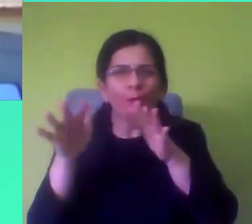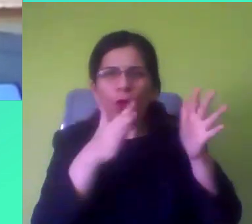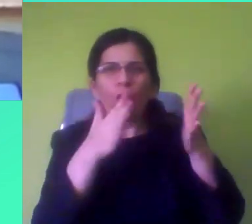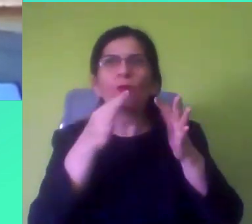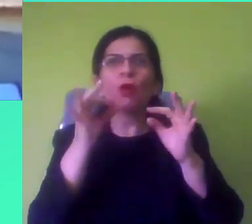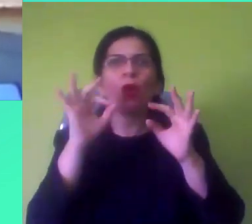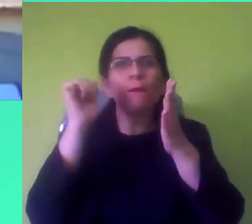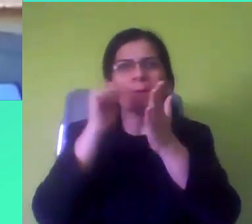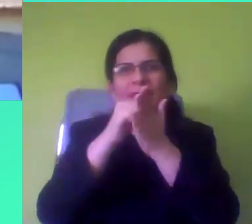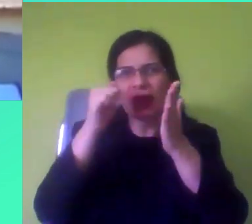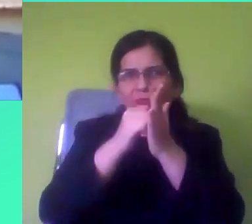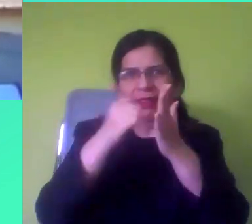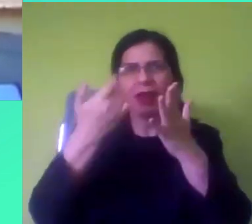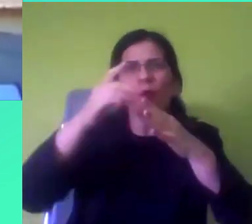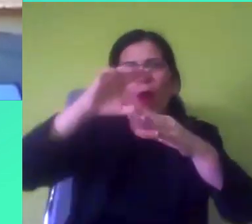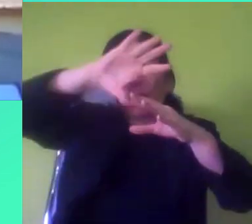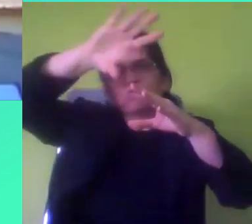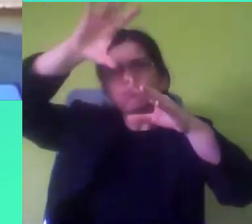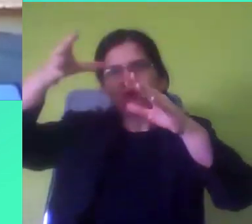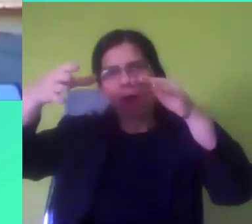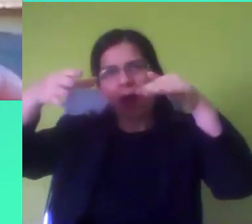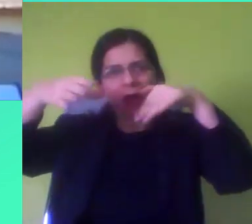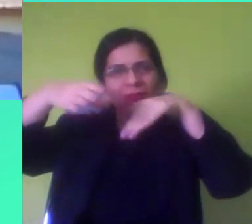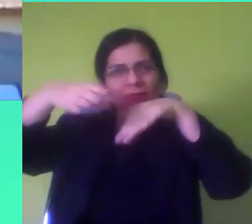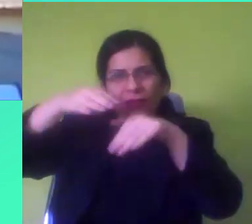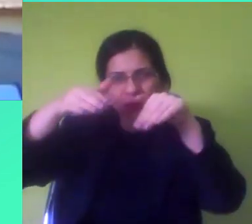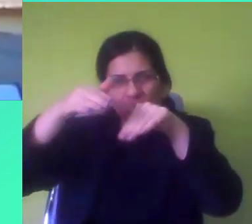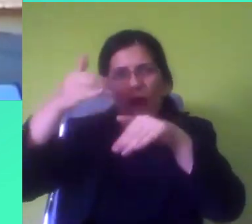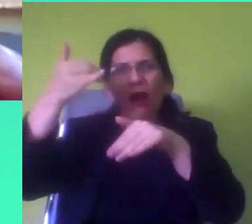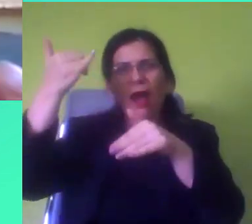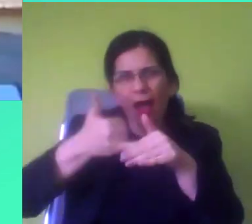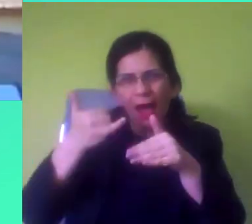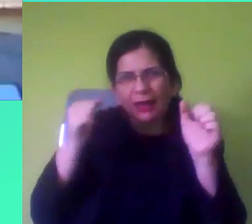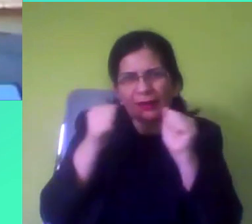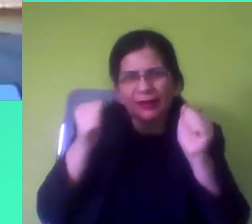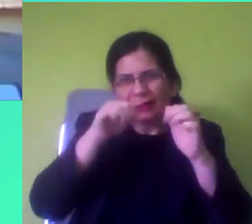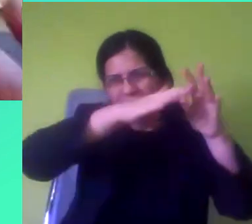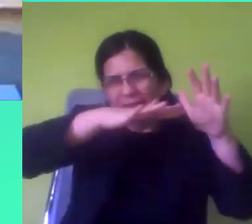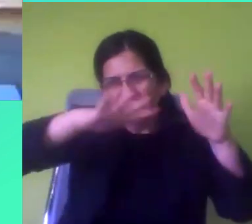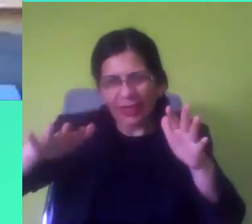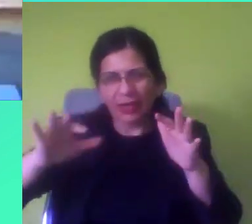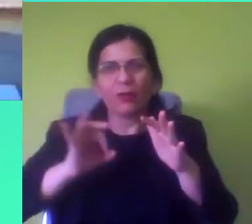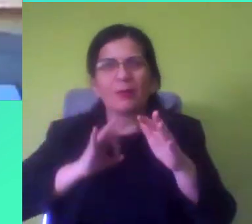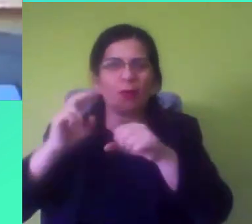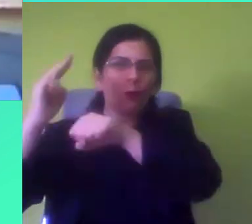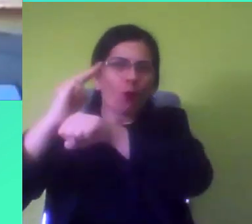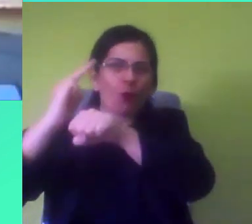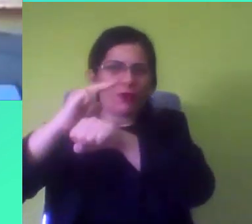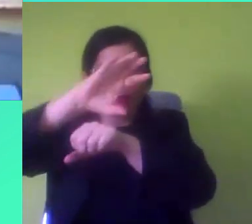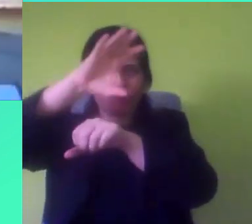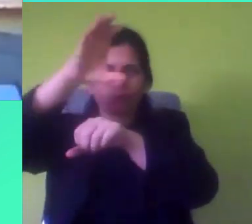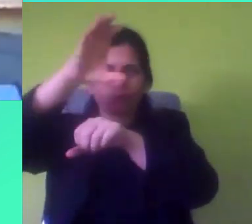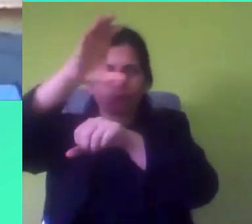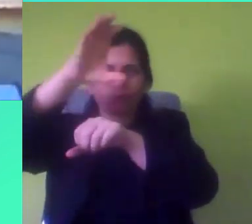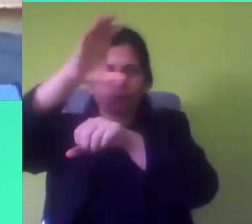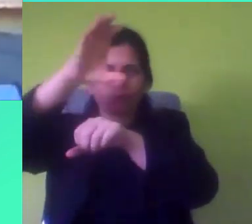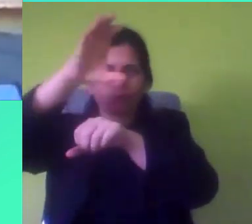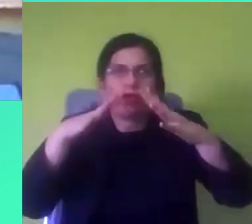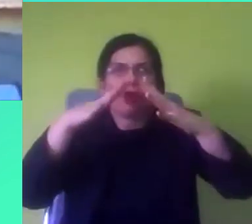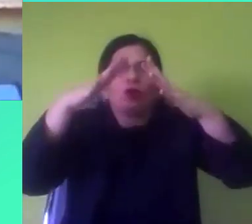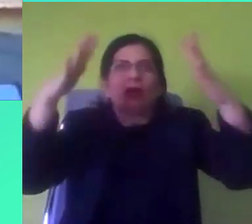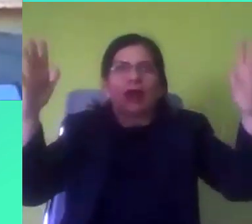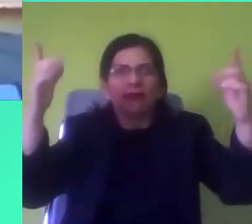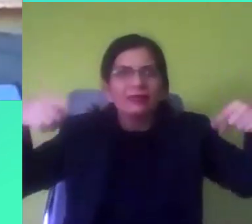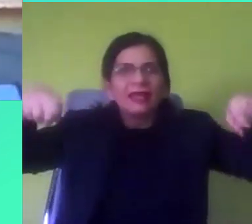dependiendo del glaciar y cómo haya sido transportado ese bloque, pueden ser grandes, incluso más grandes que una casa, los bloques que están